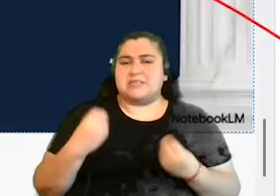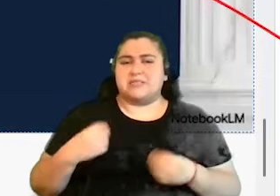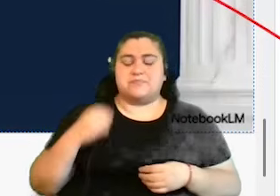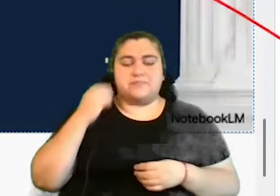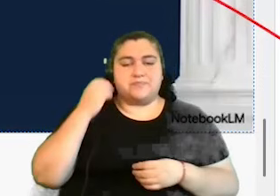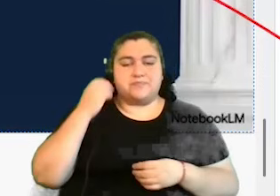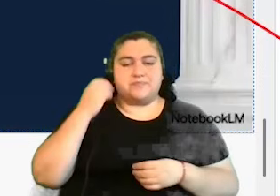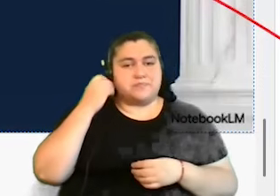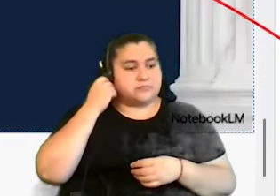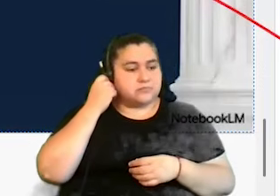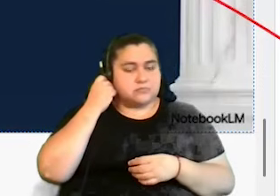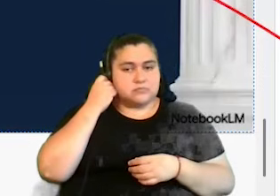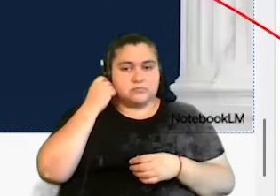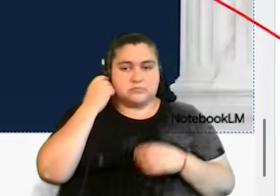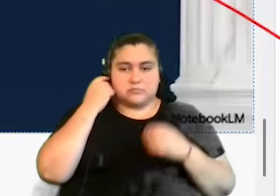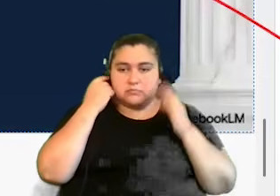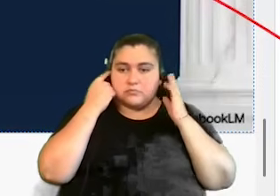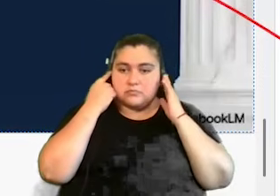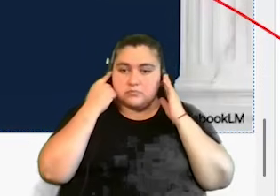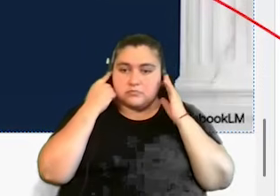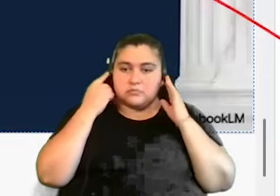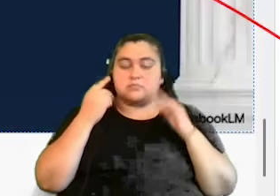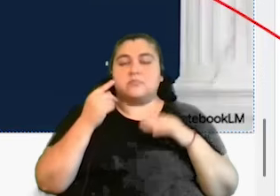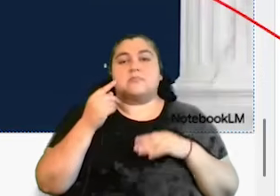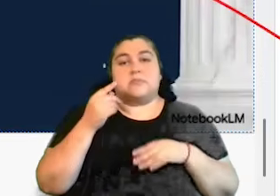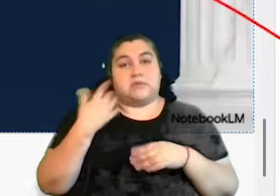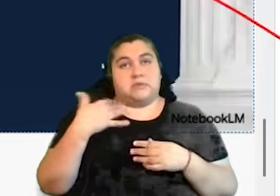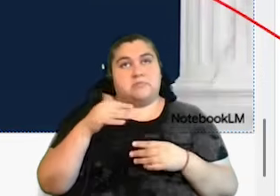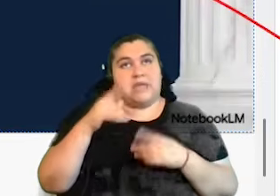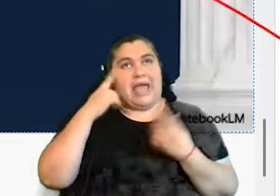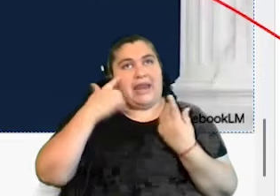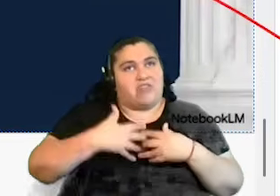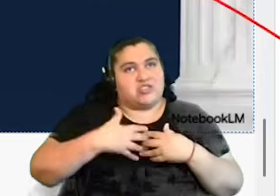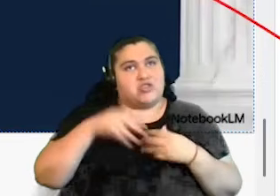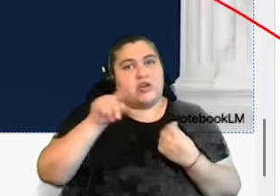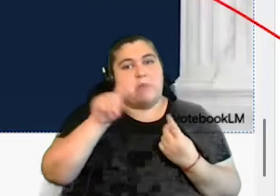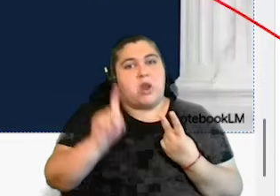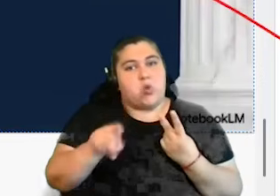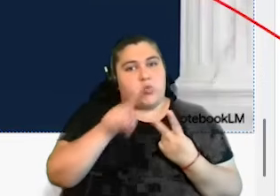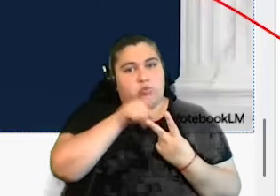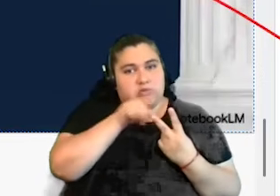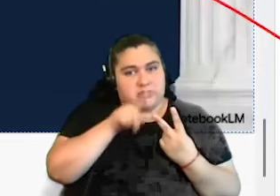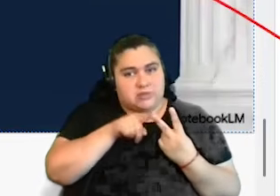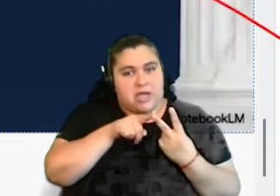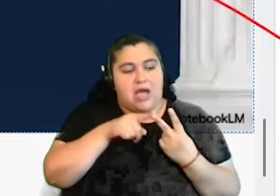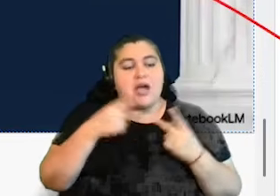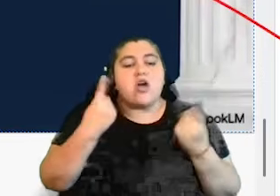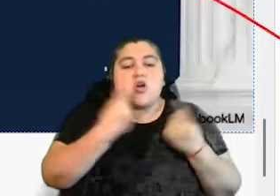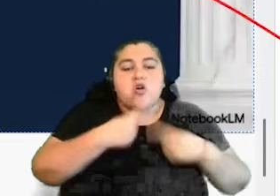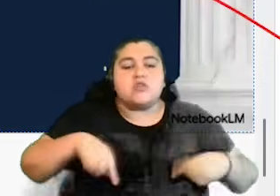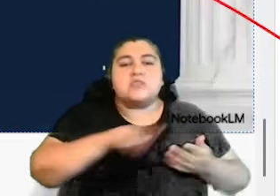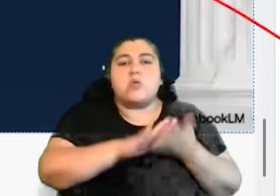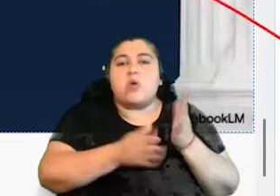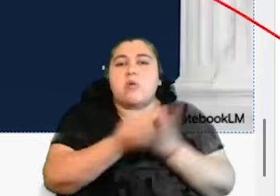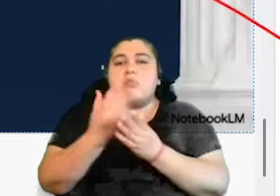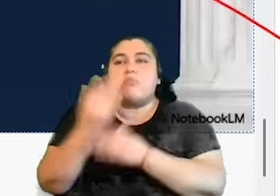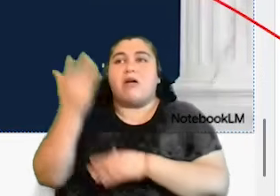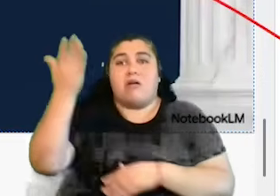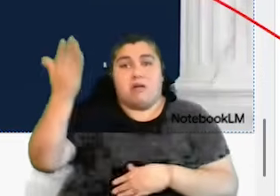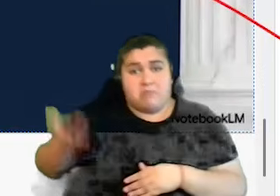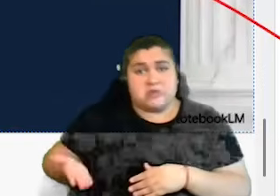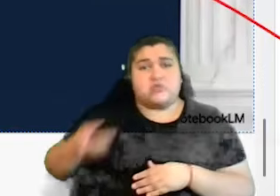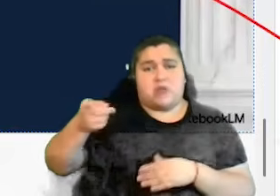Bueno, una reflexión y una pregunta. En realidad siempre aparecen nuevos elementos, de hecho el contribuyente